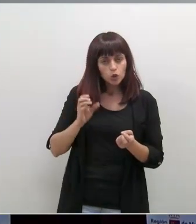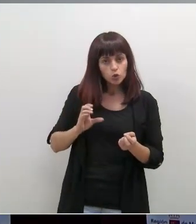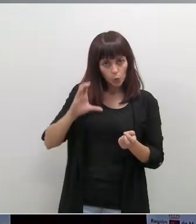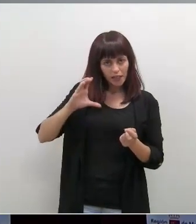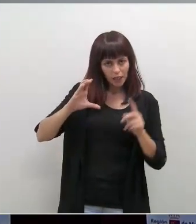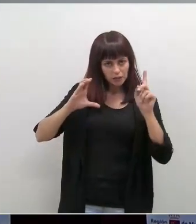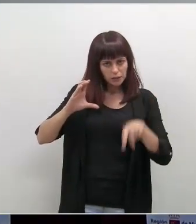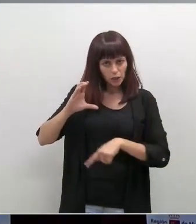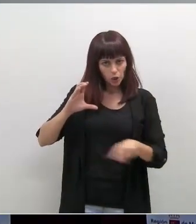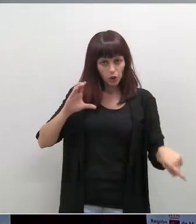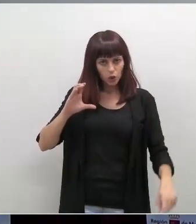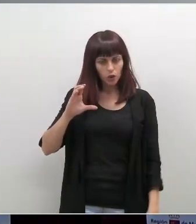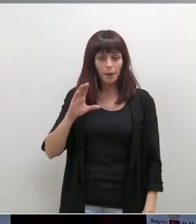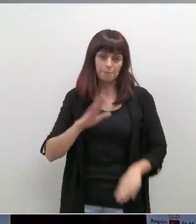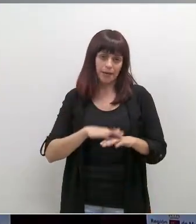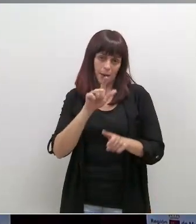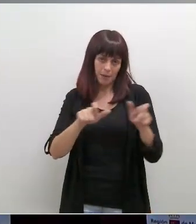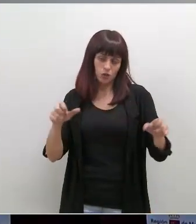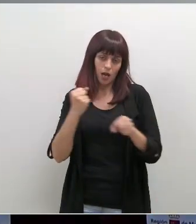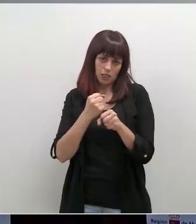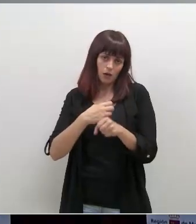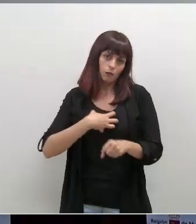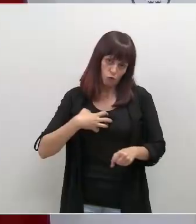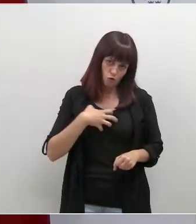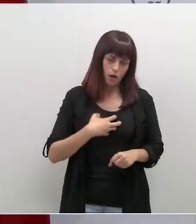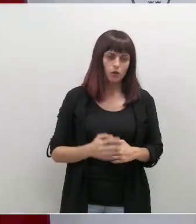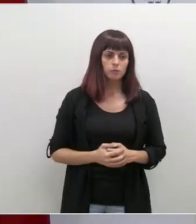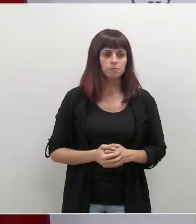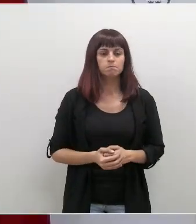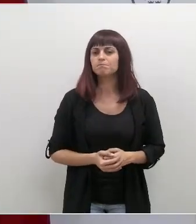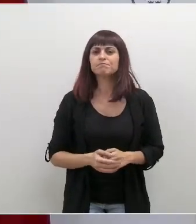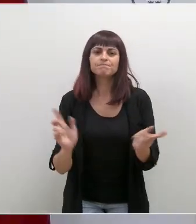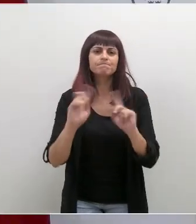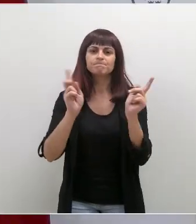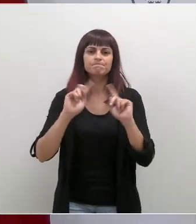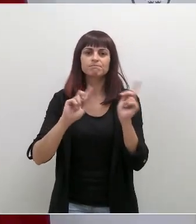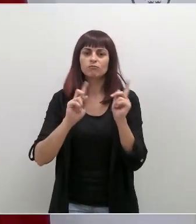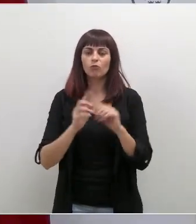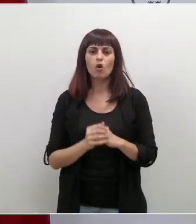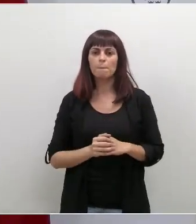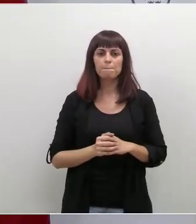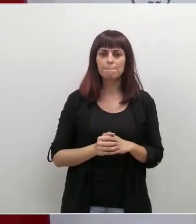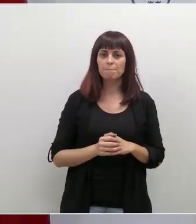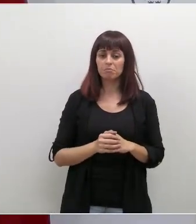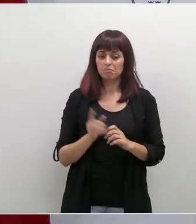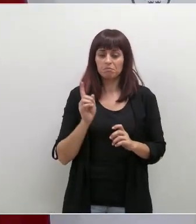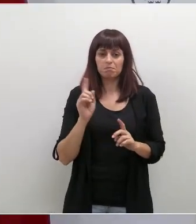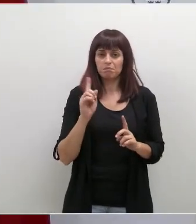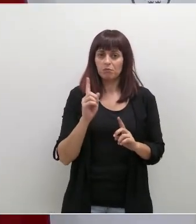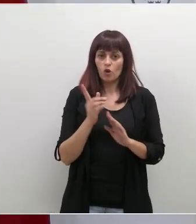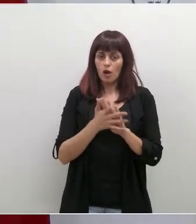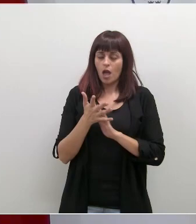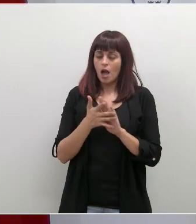0,9 para el personal de funcionarios. Gracias. No se ha manifestado en ningún sentido.